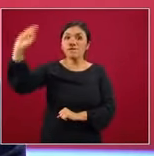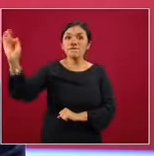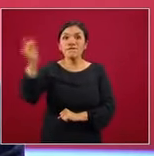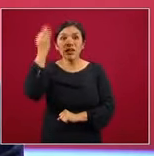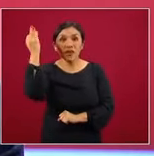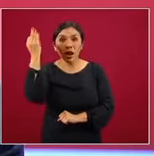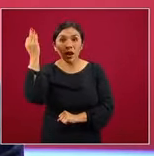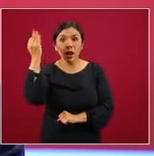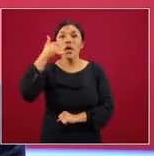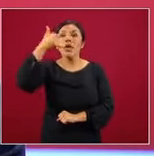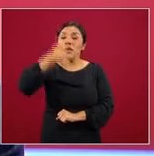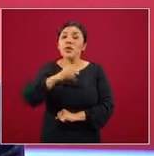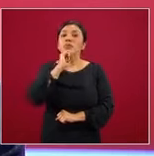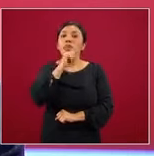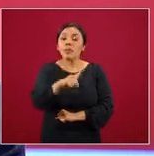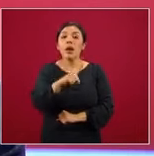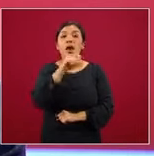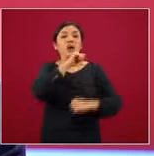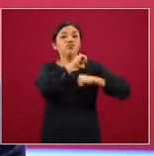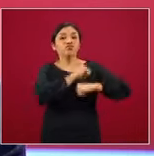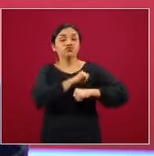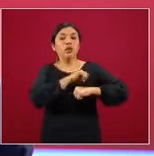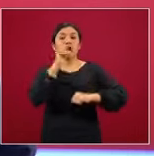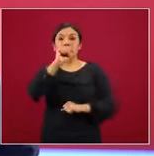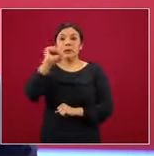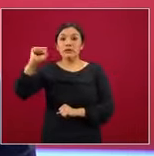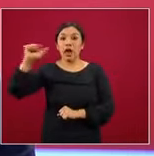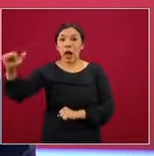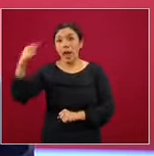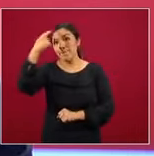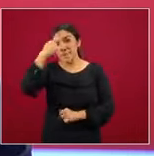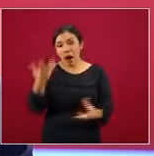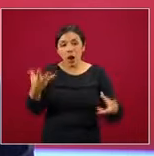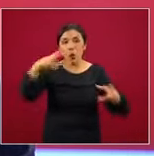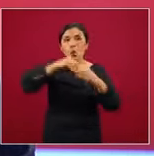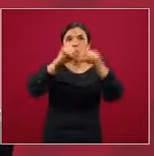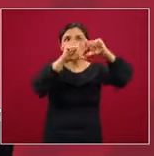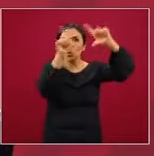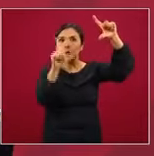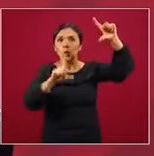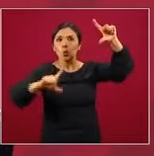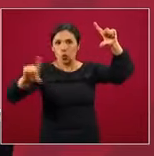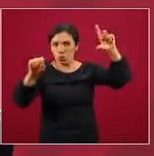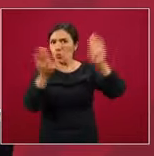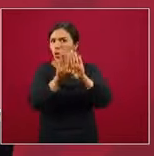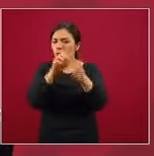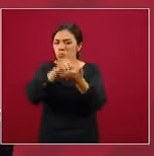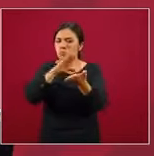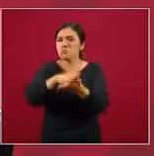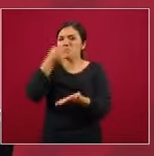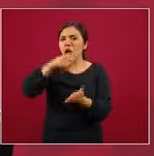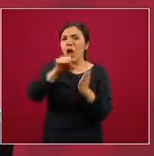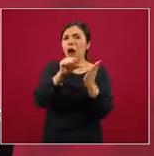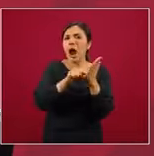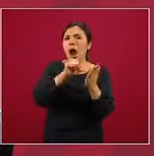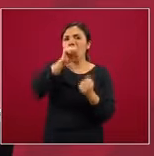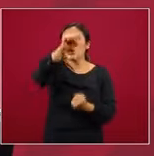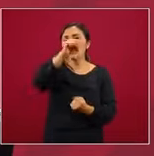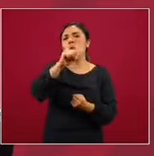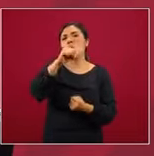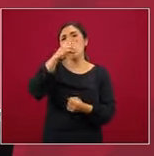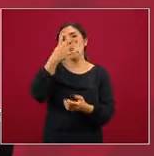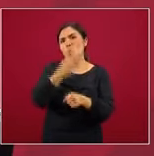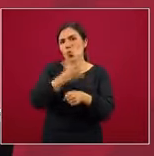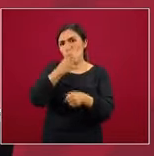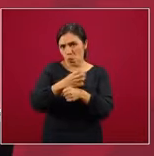en tanto la autoridad sanitaria es la Secretaría de Salud para el conjunto del país, como lo establece el artículo 4 de la Ley General de Salud.